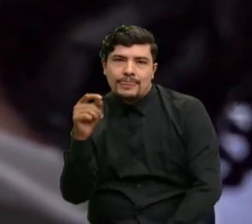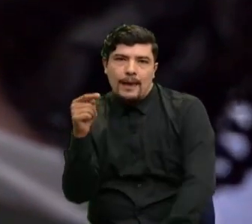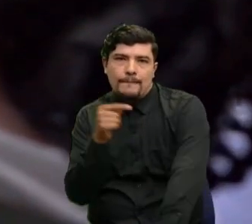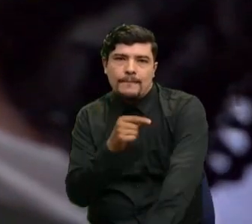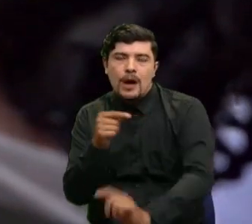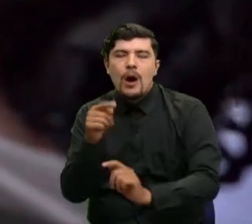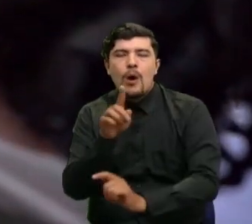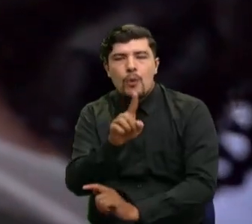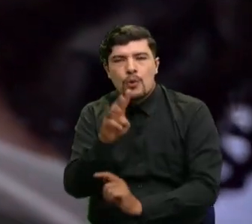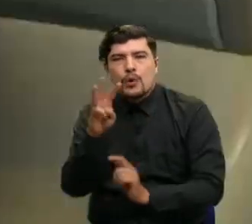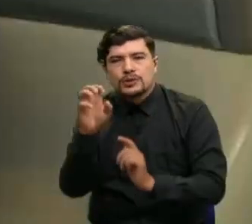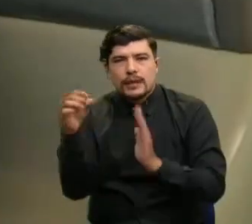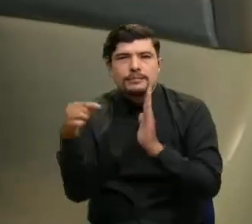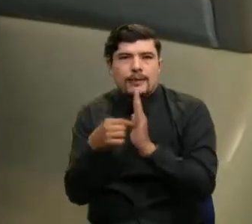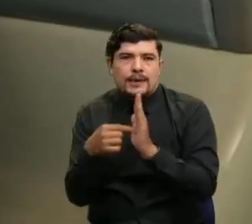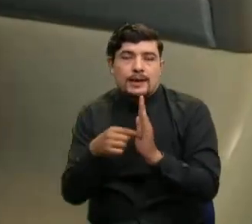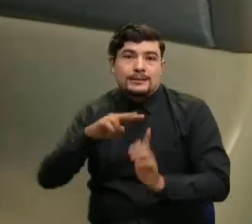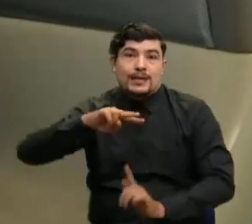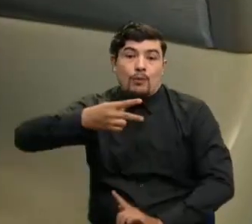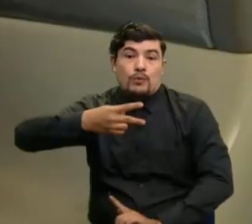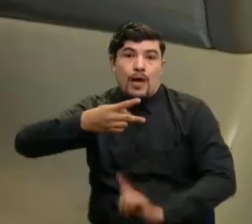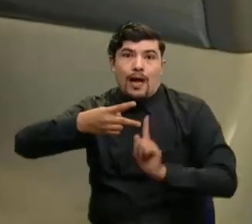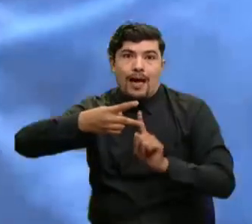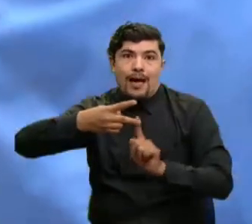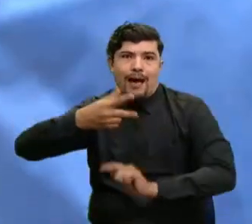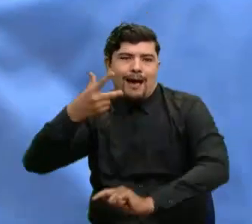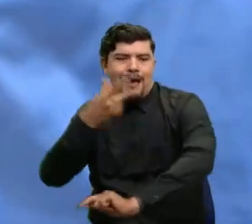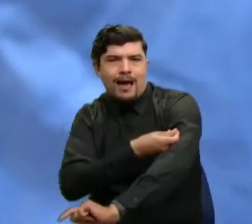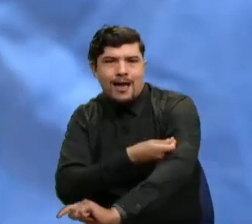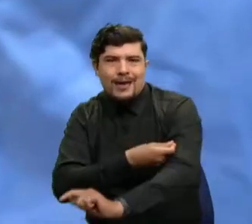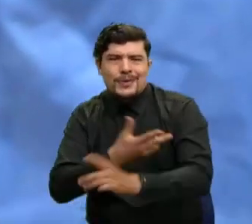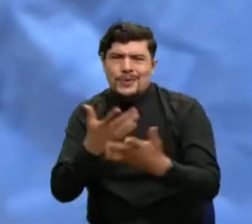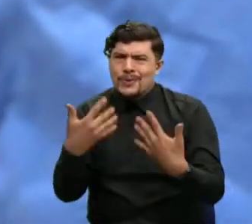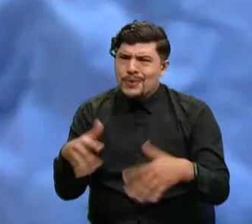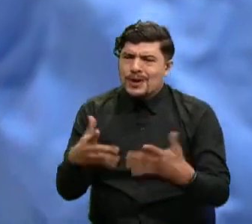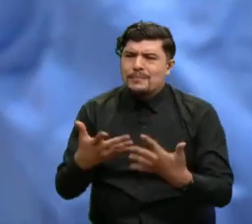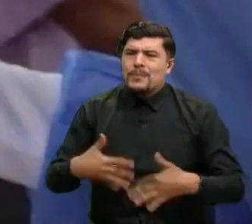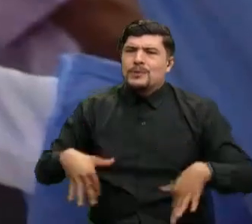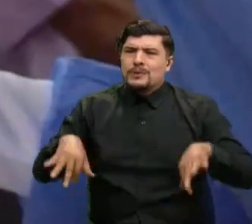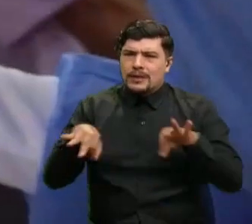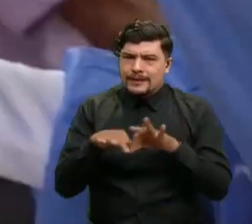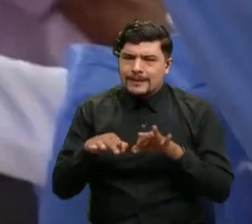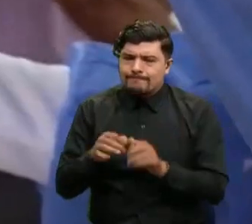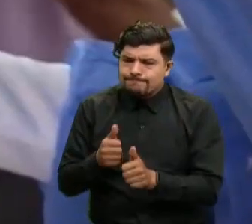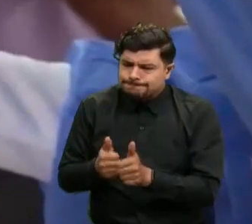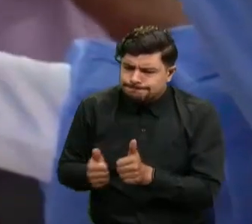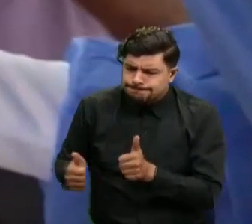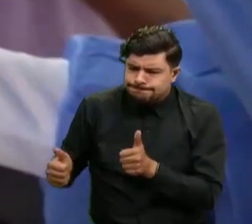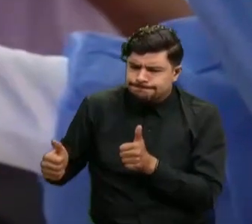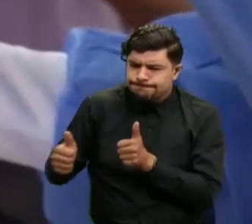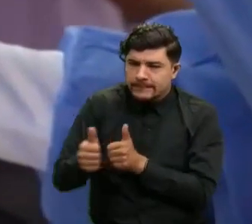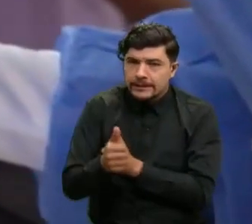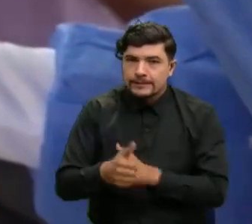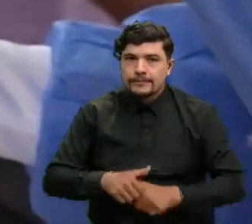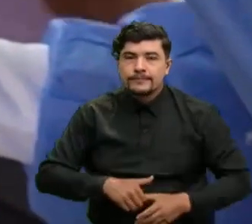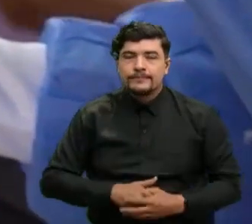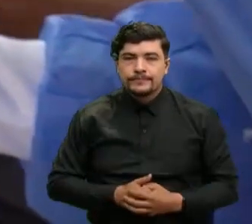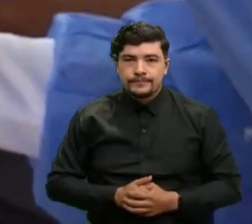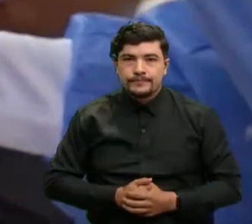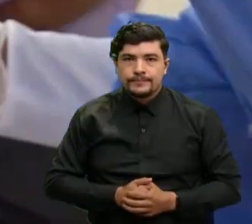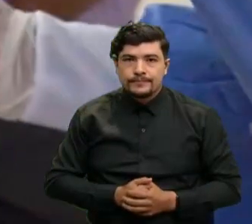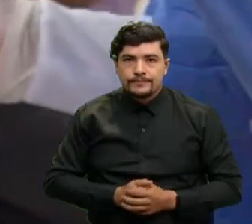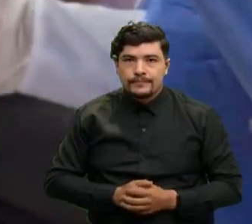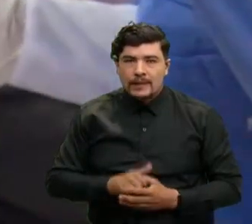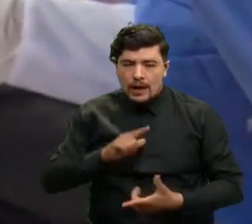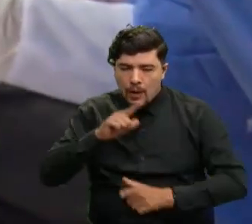segundas dosis, Eso es algo muy importante porque vamos avanzando en una meta de esquema